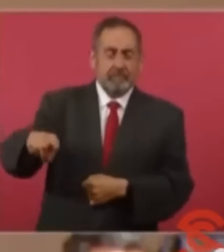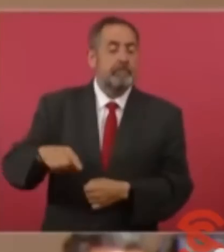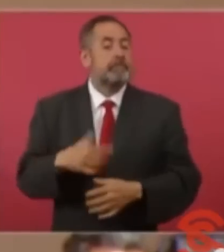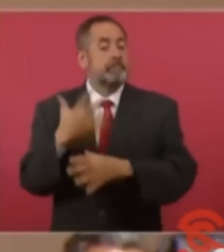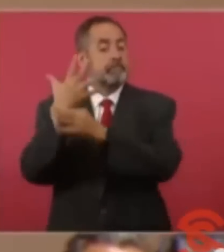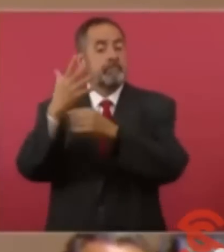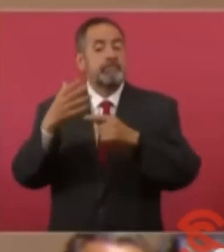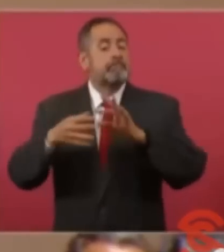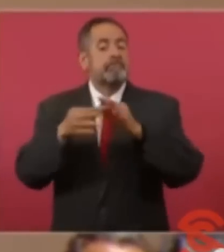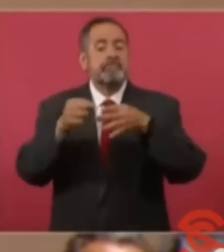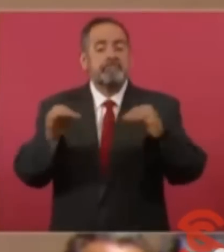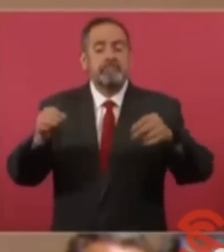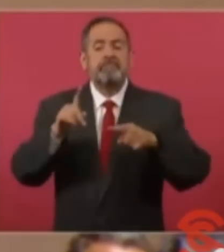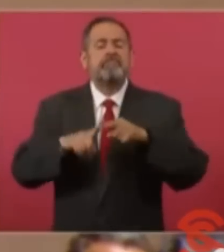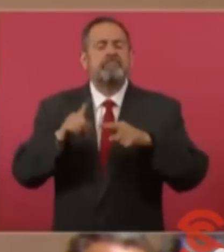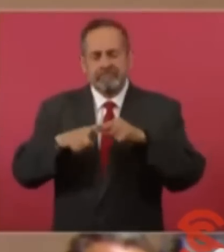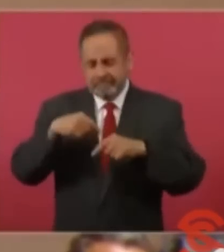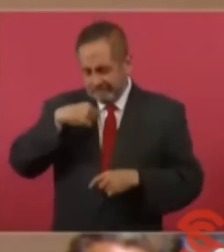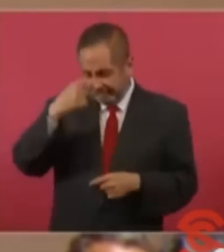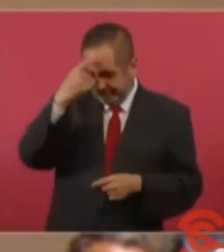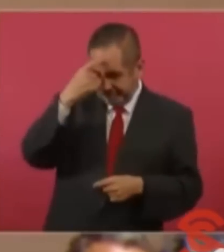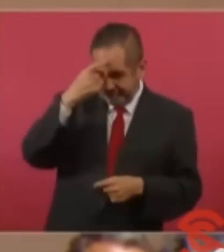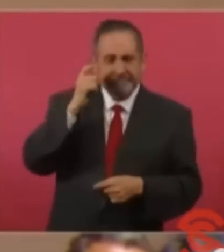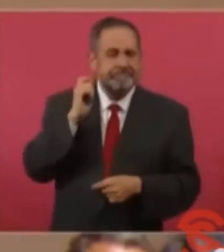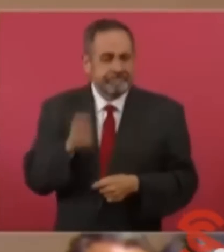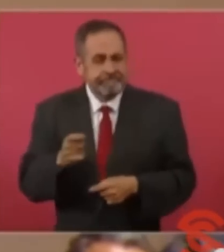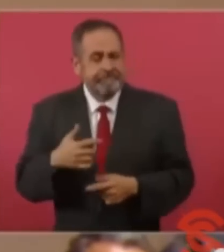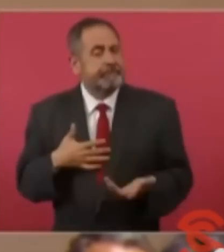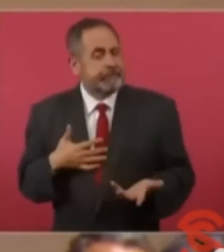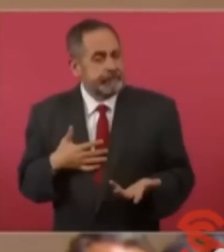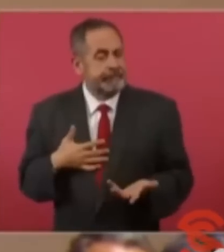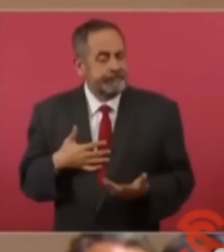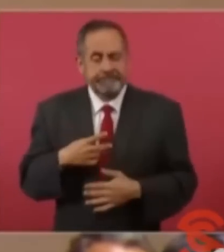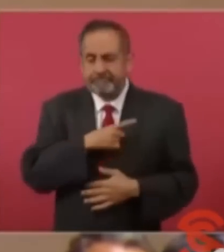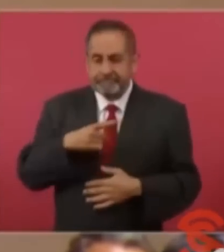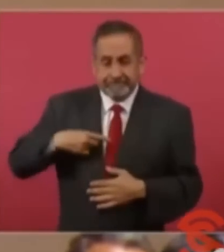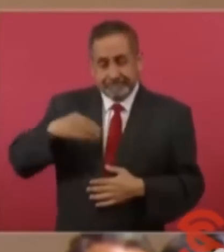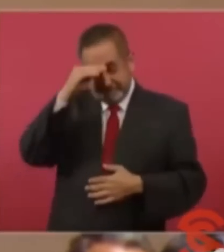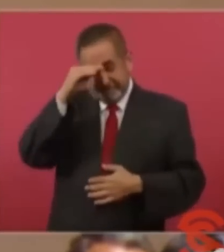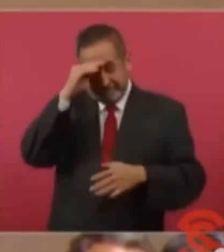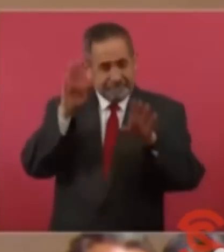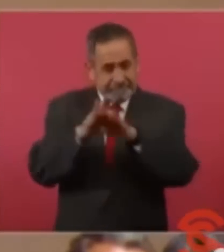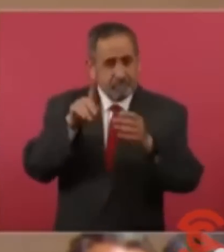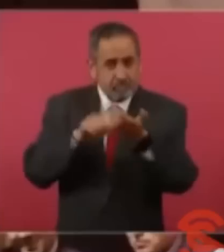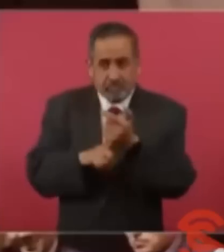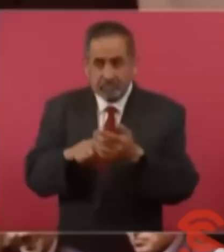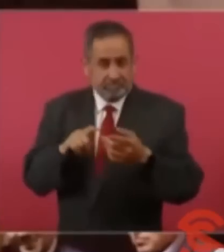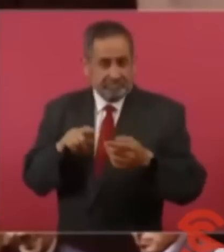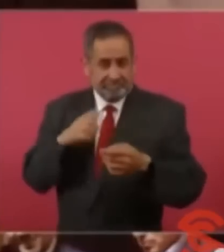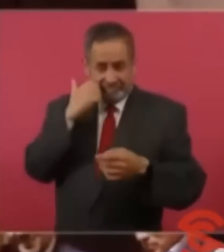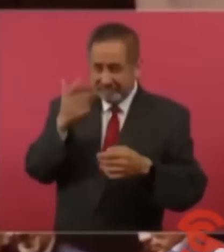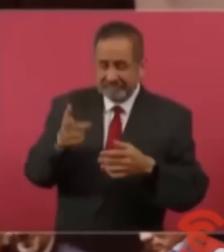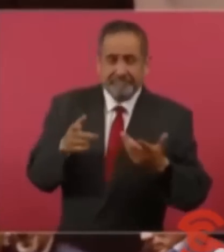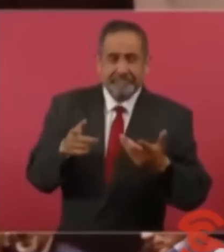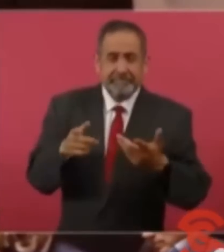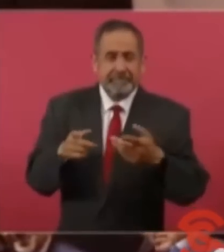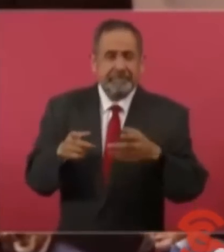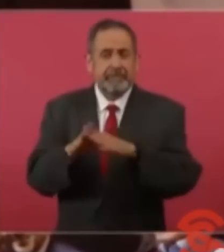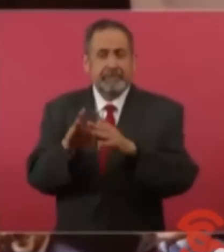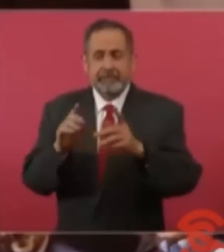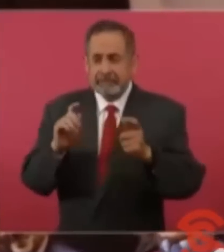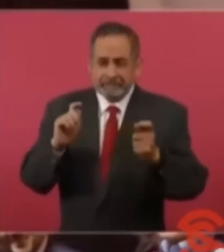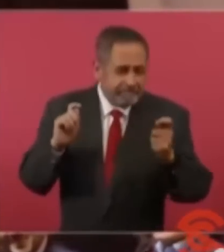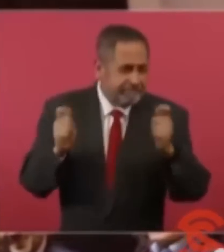citas implica considerar que si se pretende cambiar